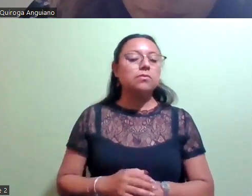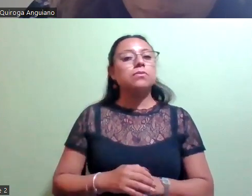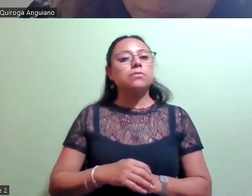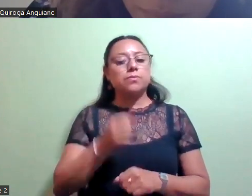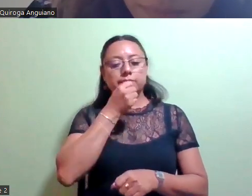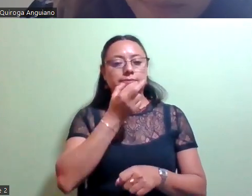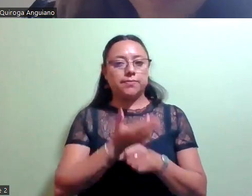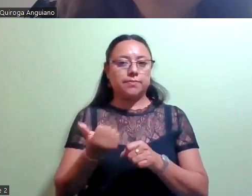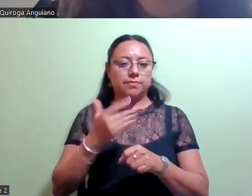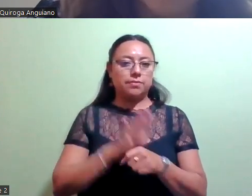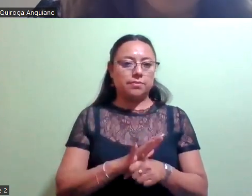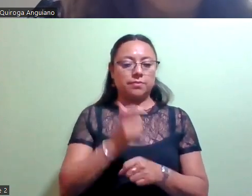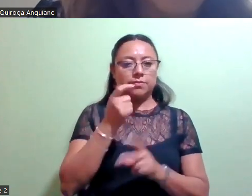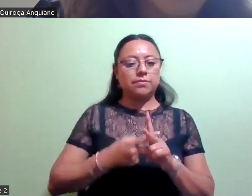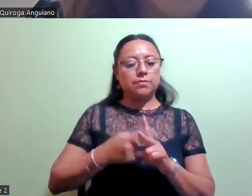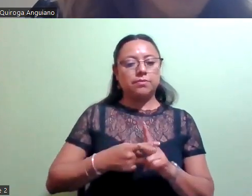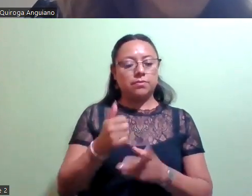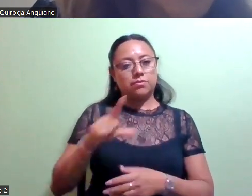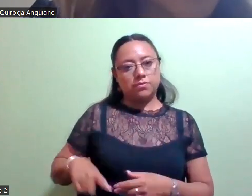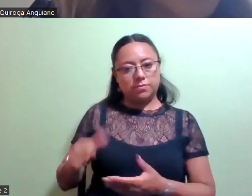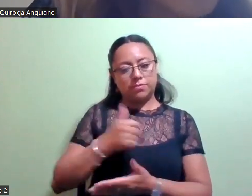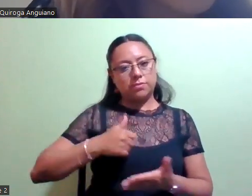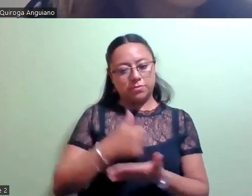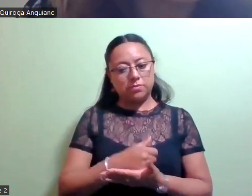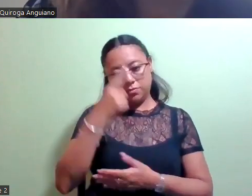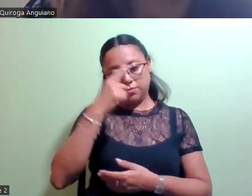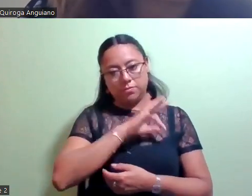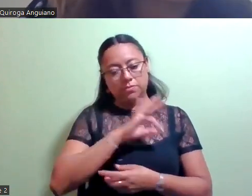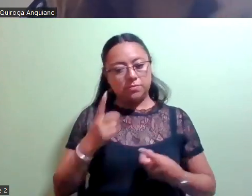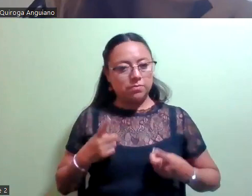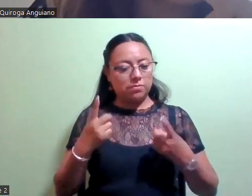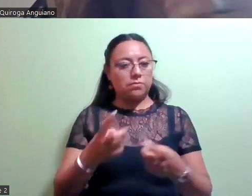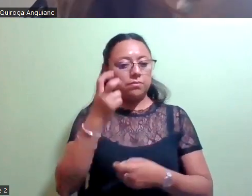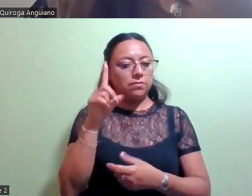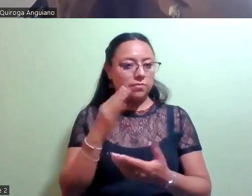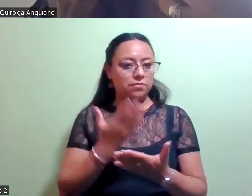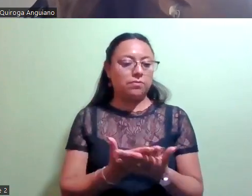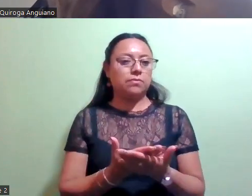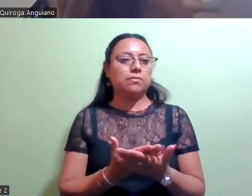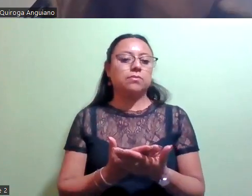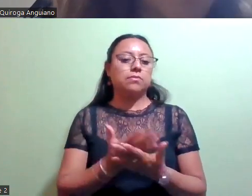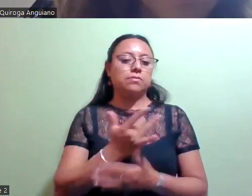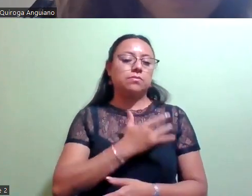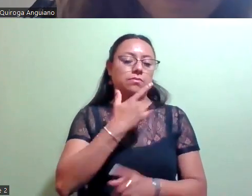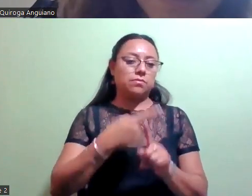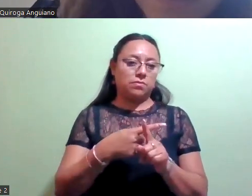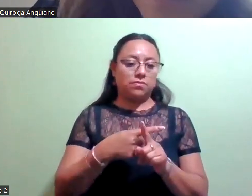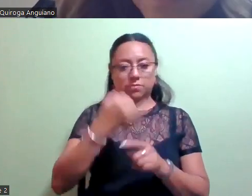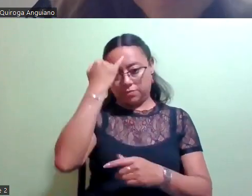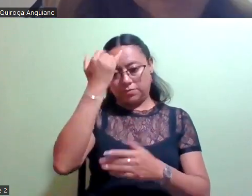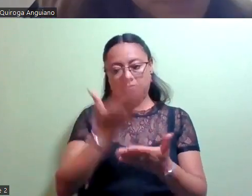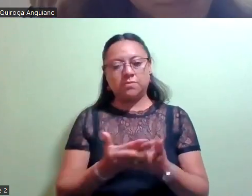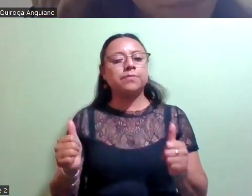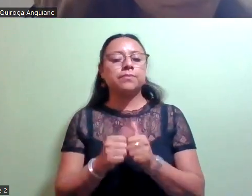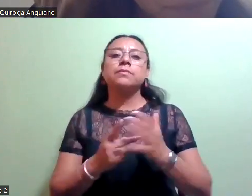ciudad, mediante el cual emite respecto a este dictamen que sigue en sentido positivo de la iniciativa con